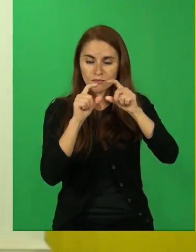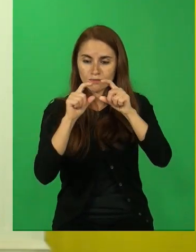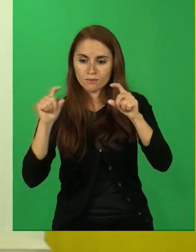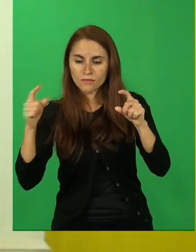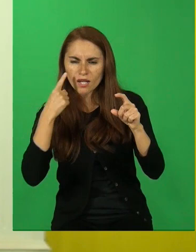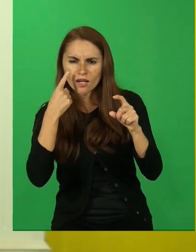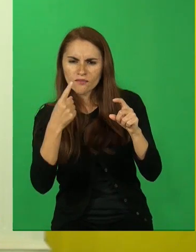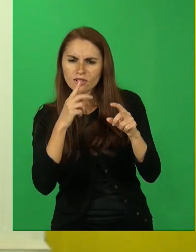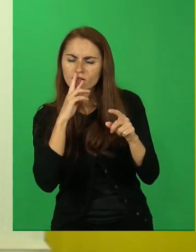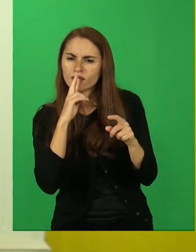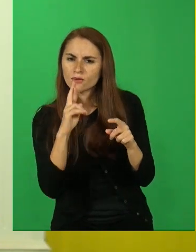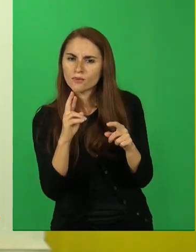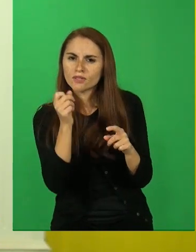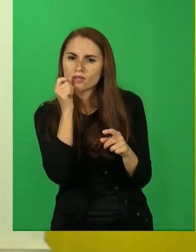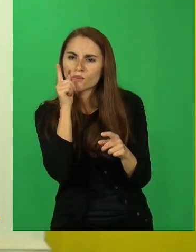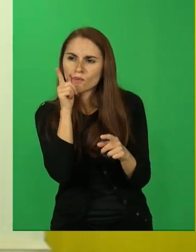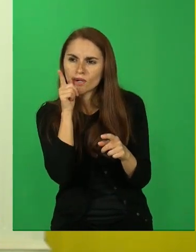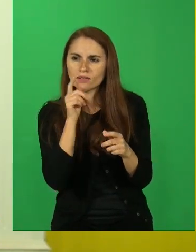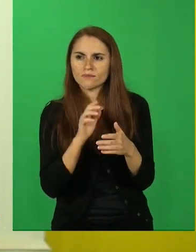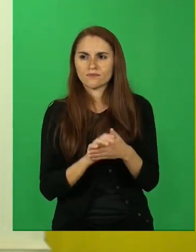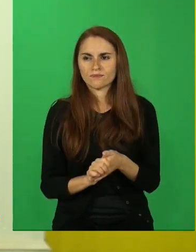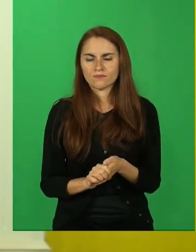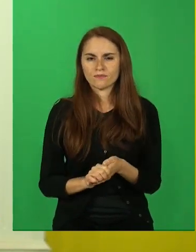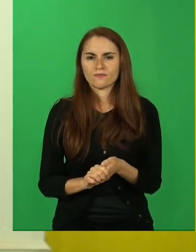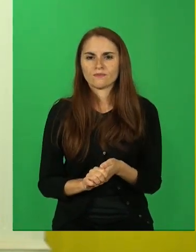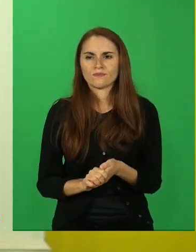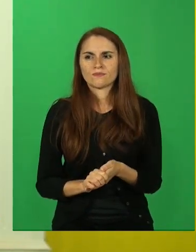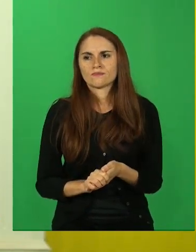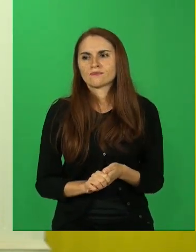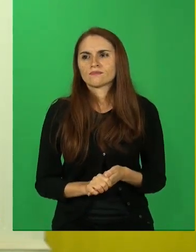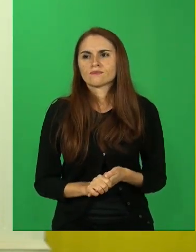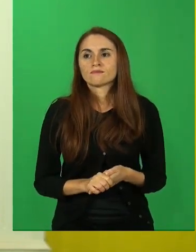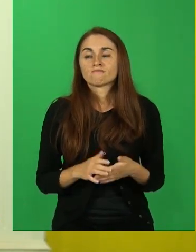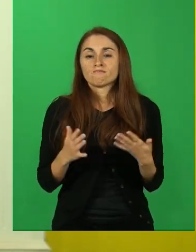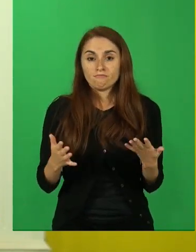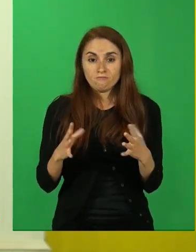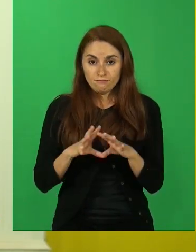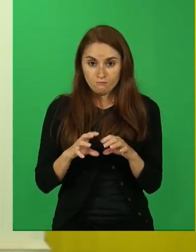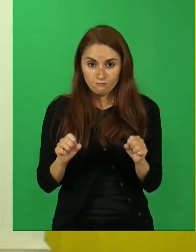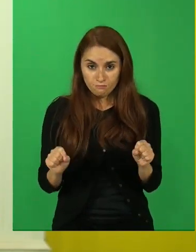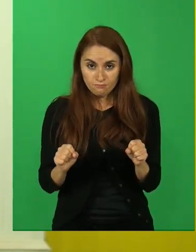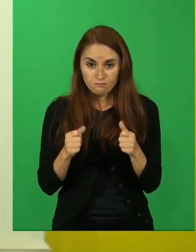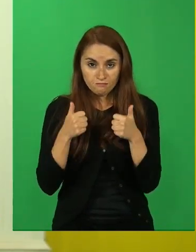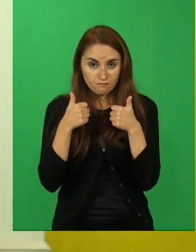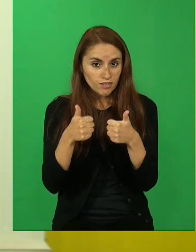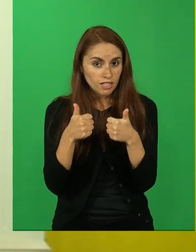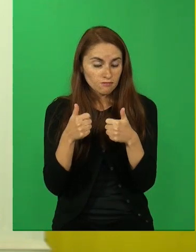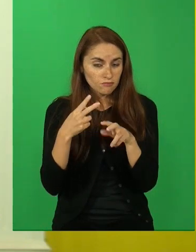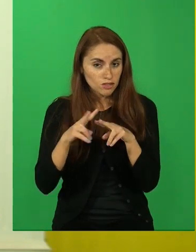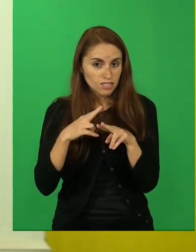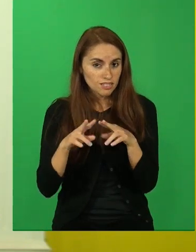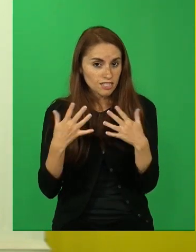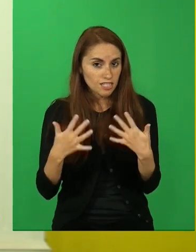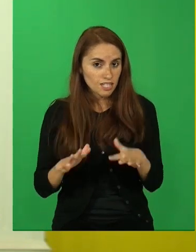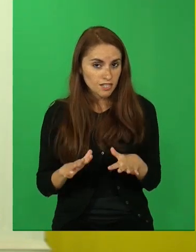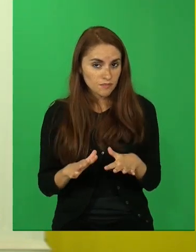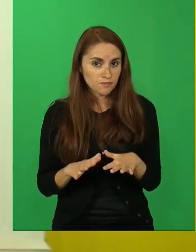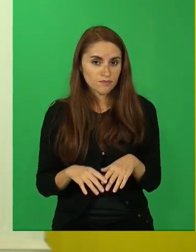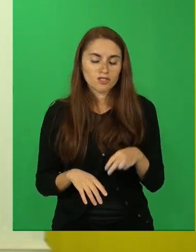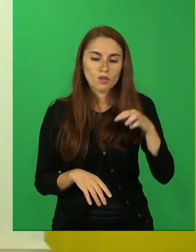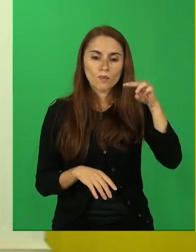porque, ¿no es cierto?, lo vas a poder encontrar. ¿Estás listo? ¿Lo hiciste? Múltiplos de